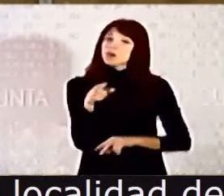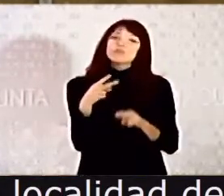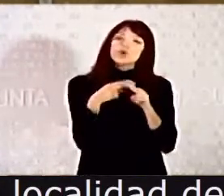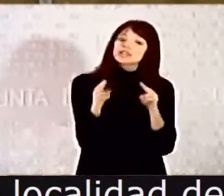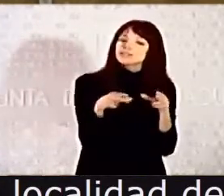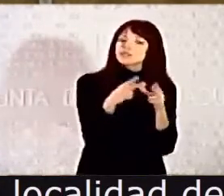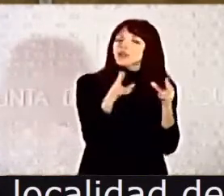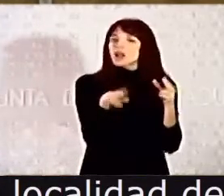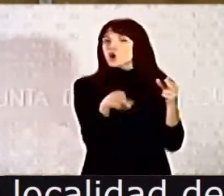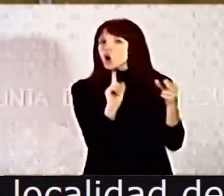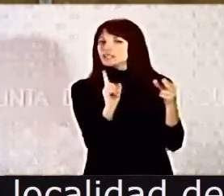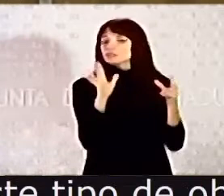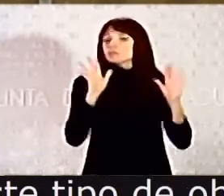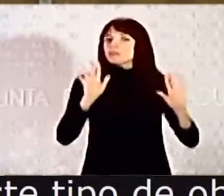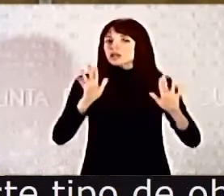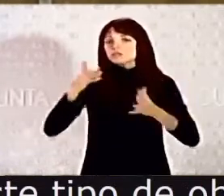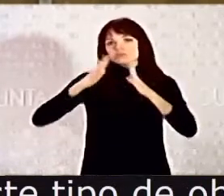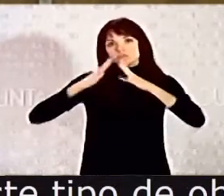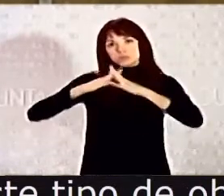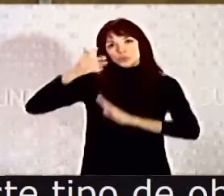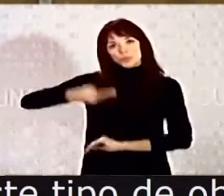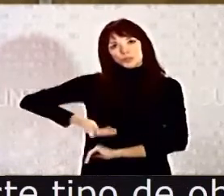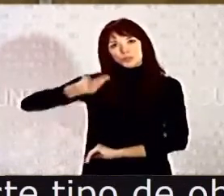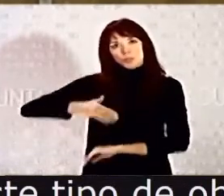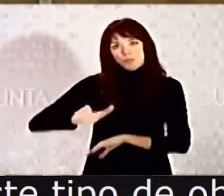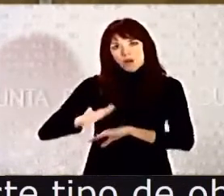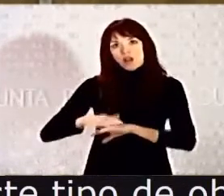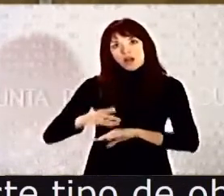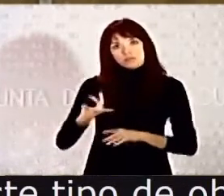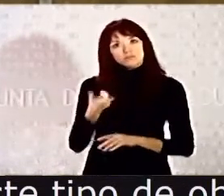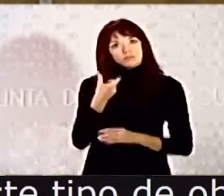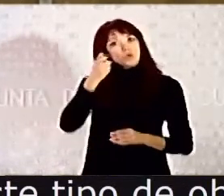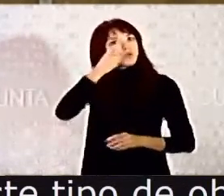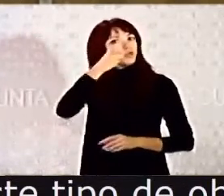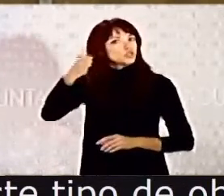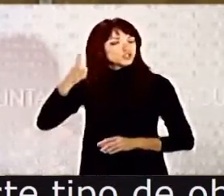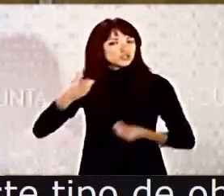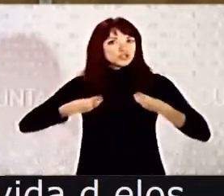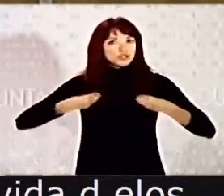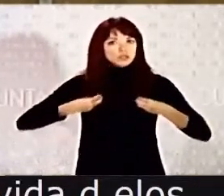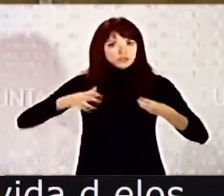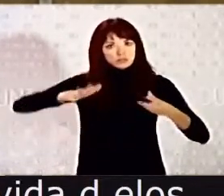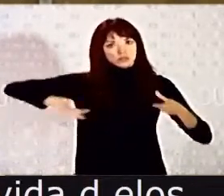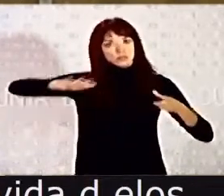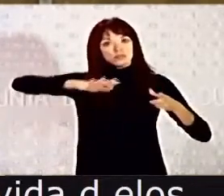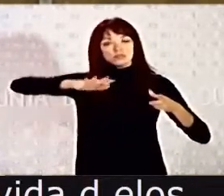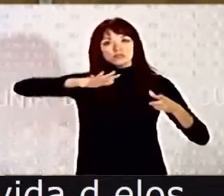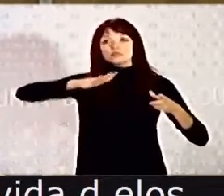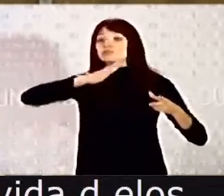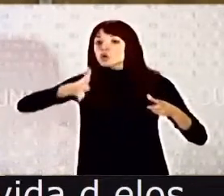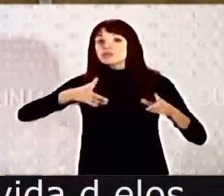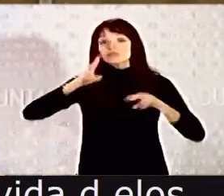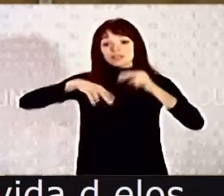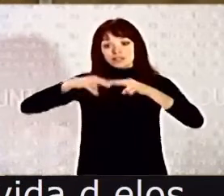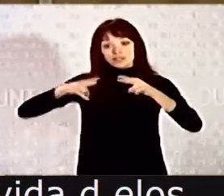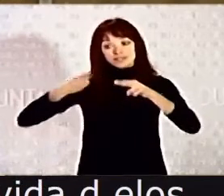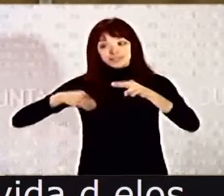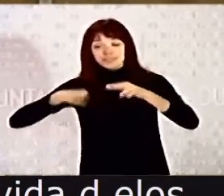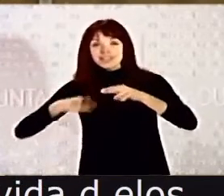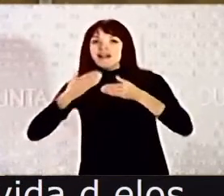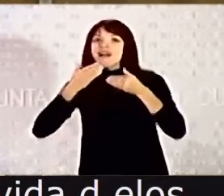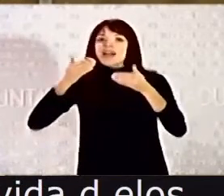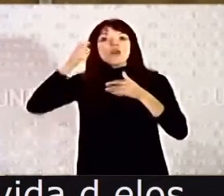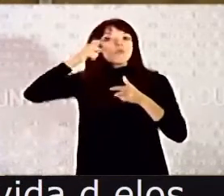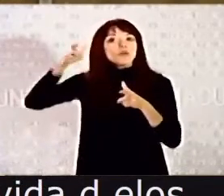son infraestructuras importantísimas en la vida de los pueblos. Garantizaremos el abastecimiento de agua a la población de